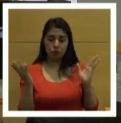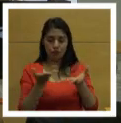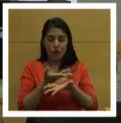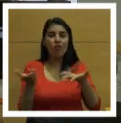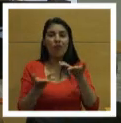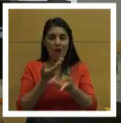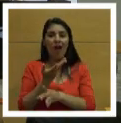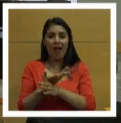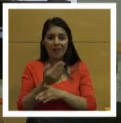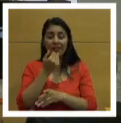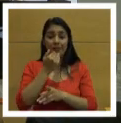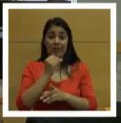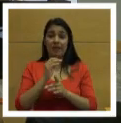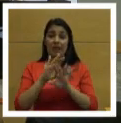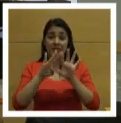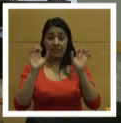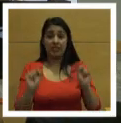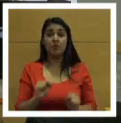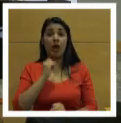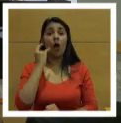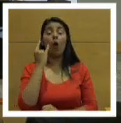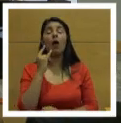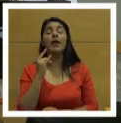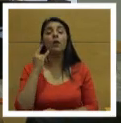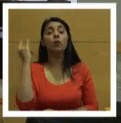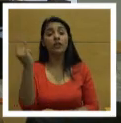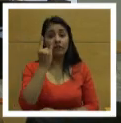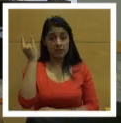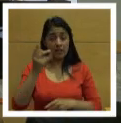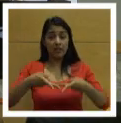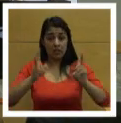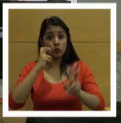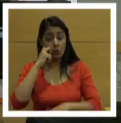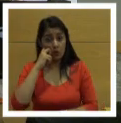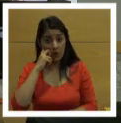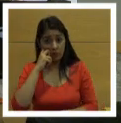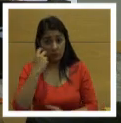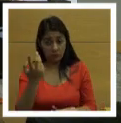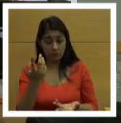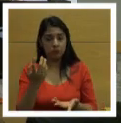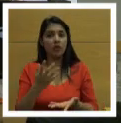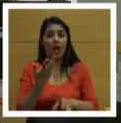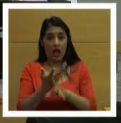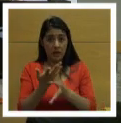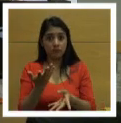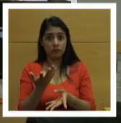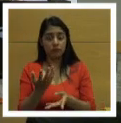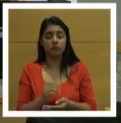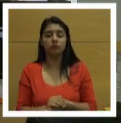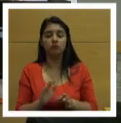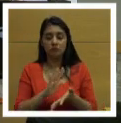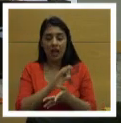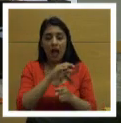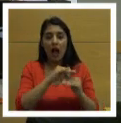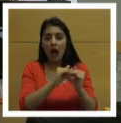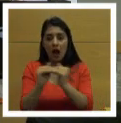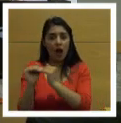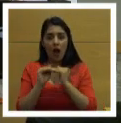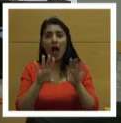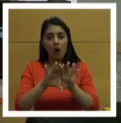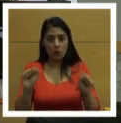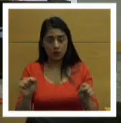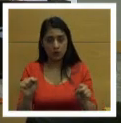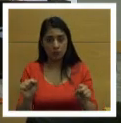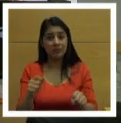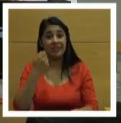Universal de Derechos Humanos en materia de acceso a la justicia y de recursos judiciales efectivos, lo cual